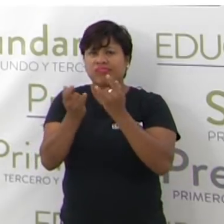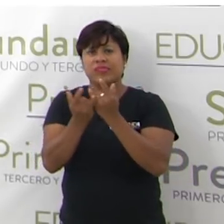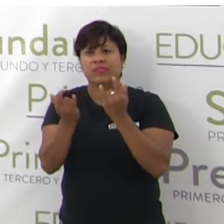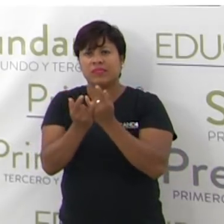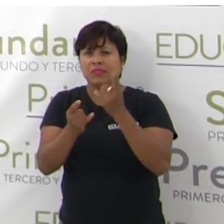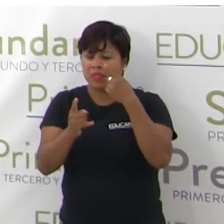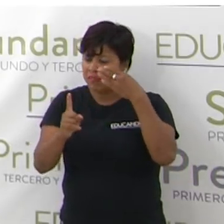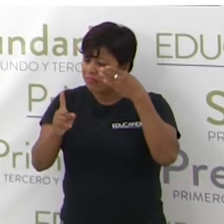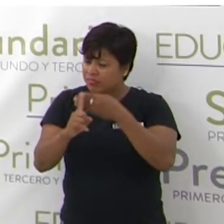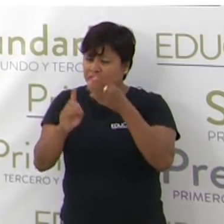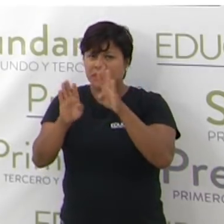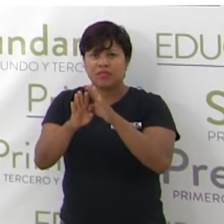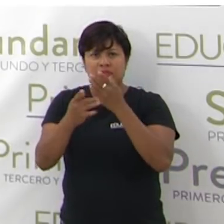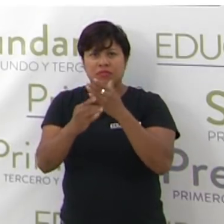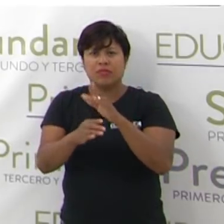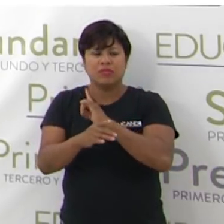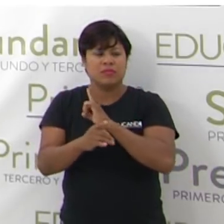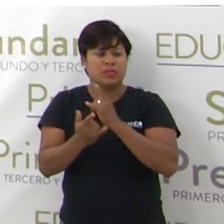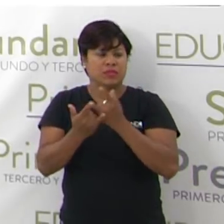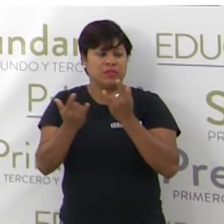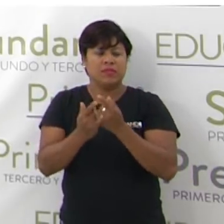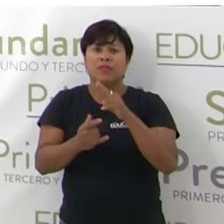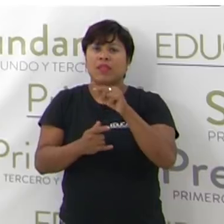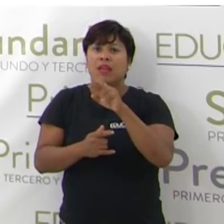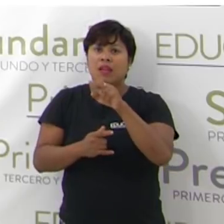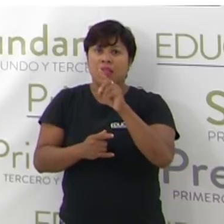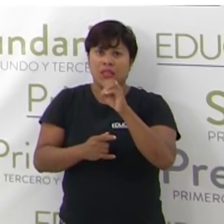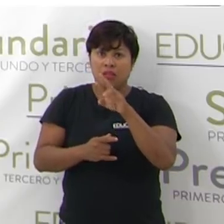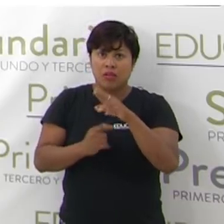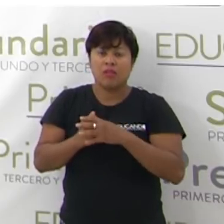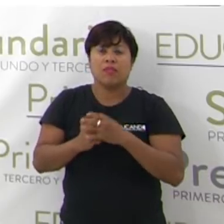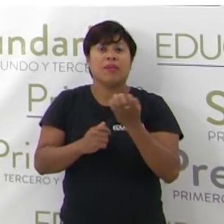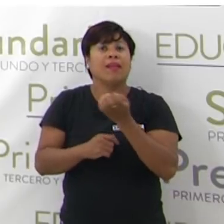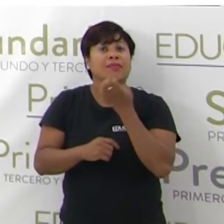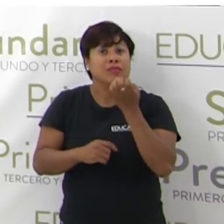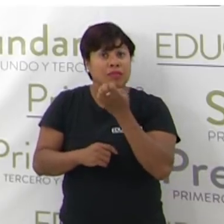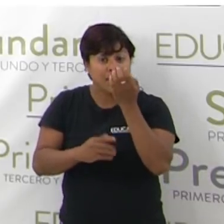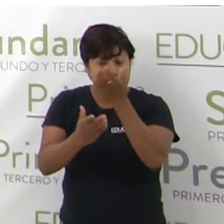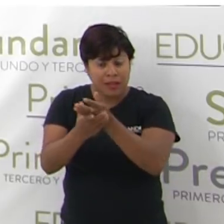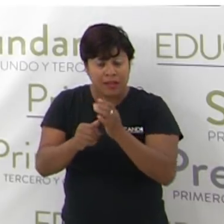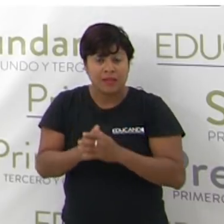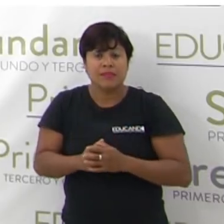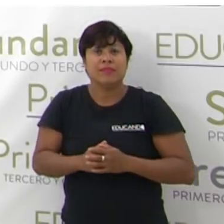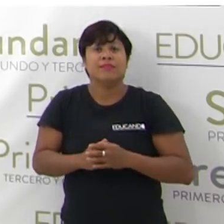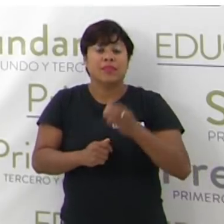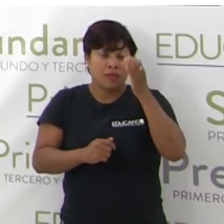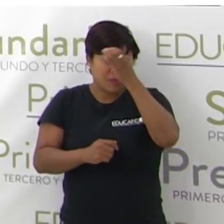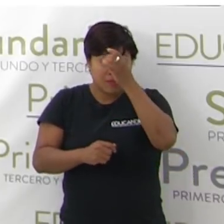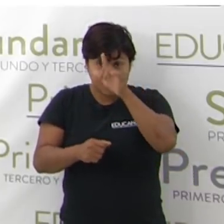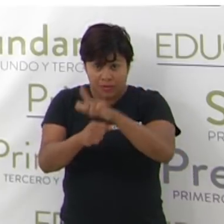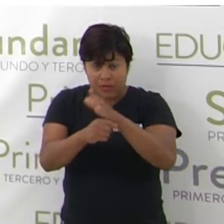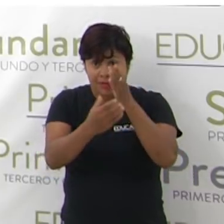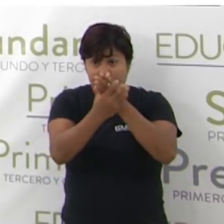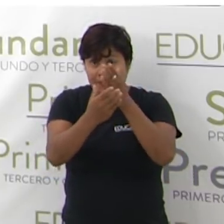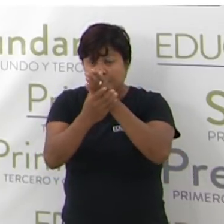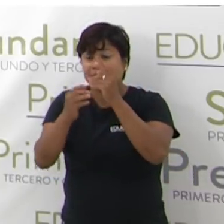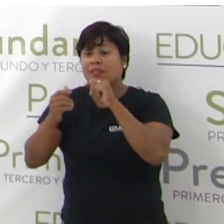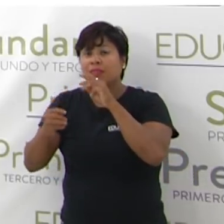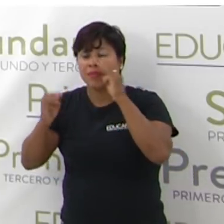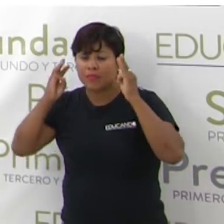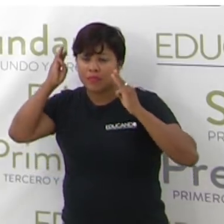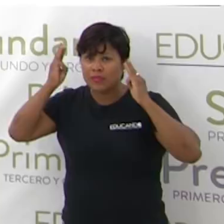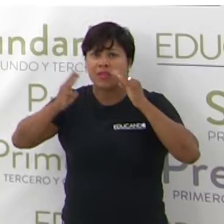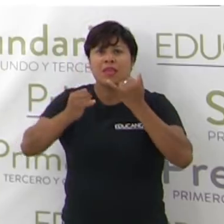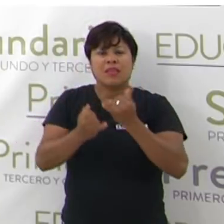dedicarse a eso durante toda su vida. Los narradores van a escuelas, van a centros culturales, van a museos y